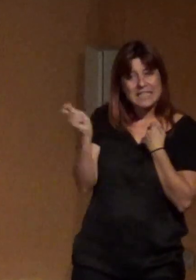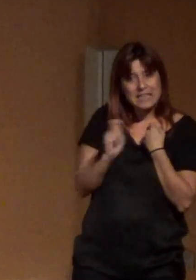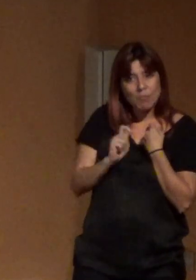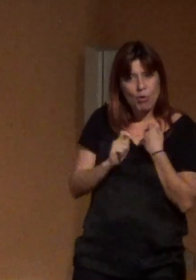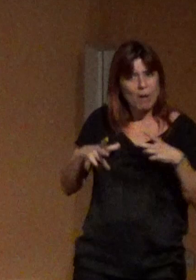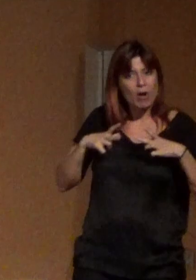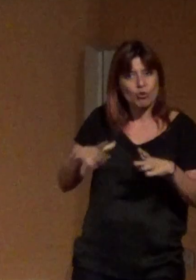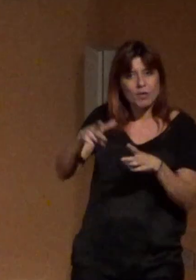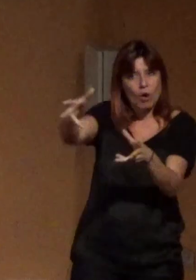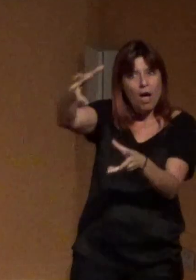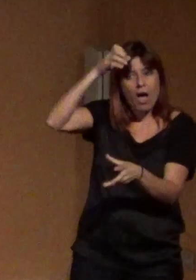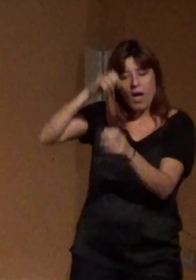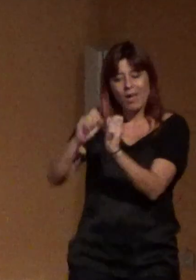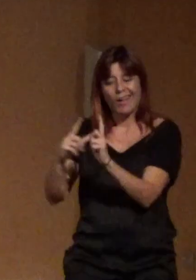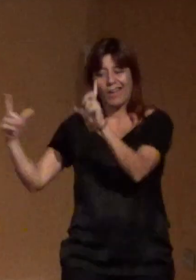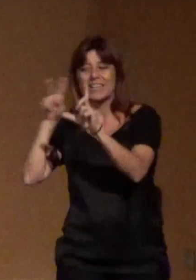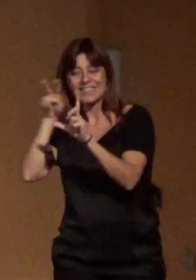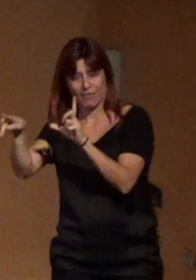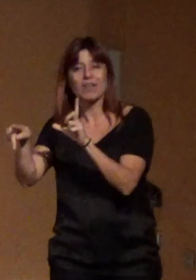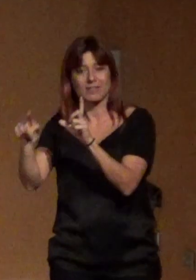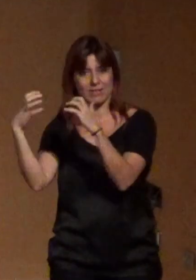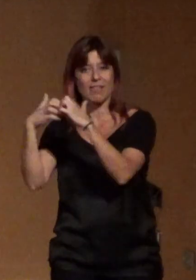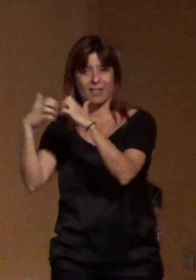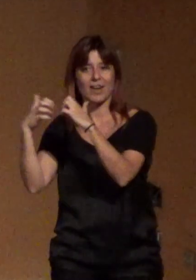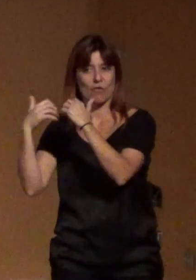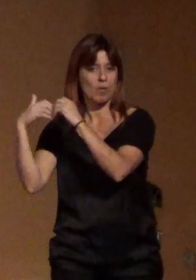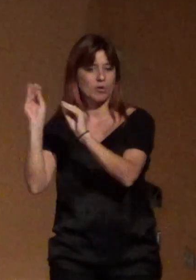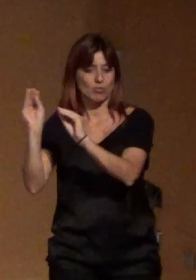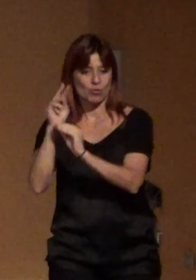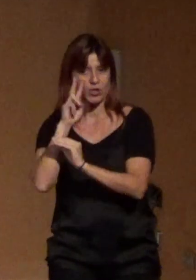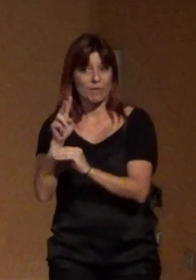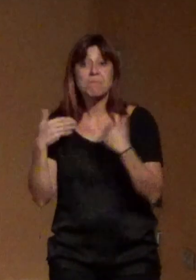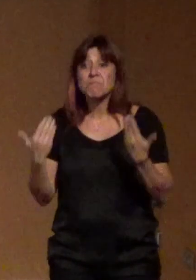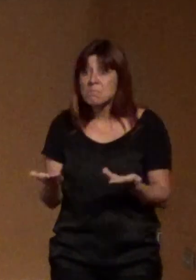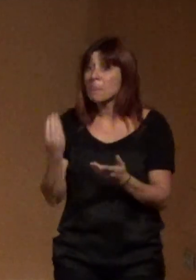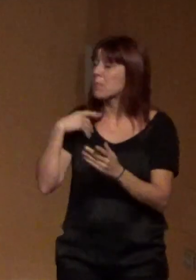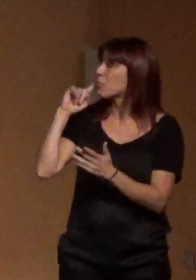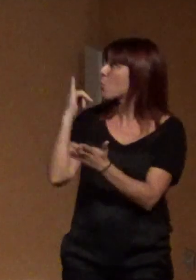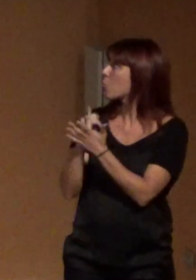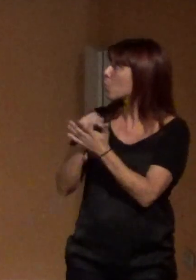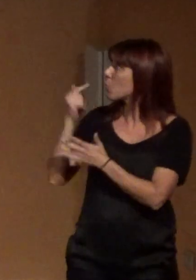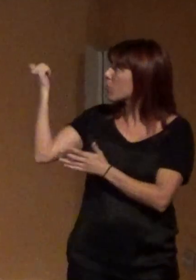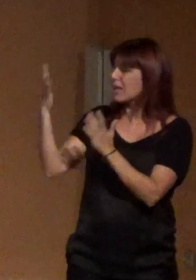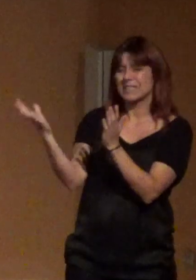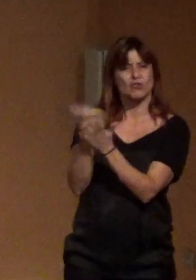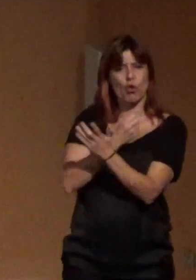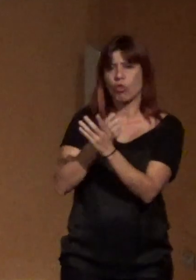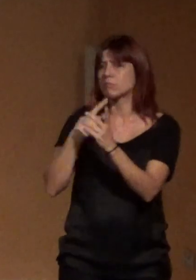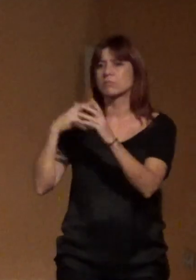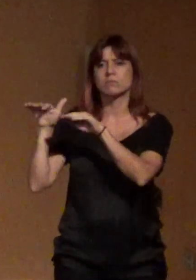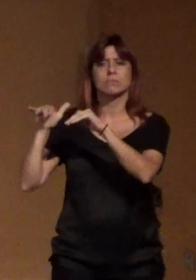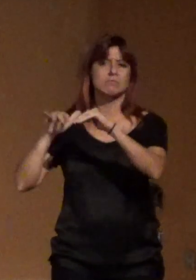automáticamente y ver en tiempo real qué está pasando en nuestro cerebro, ¿no? Esta prueba recoge 180 dipolos, recoge toda la actividad eléctrica cerebral